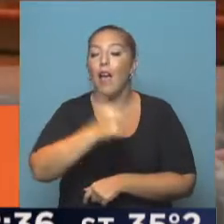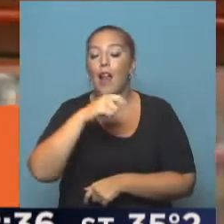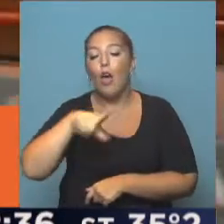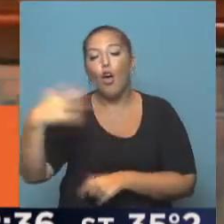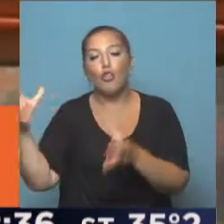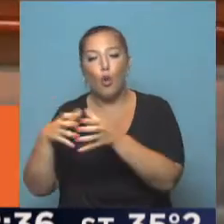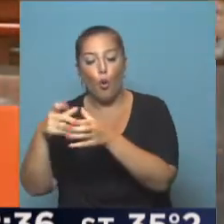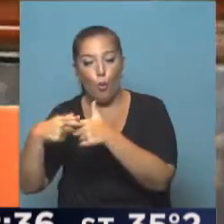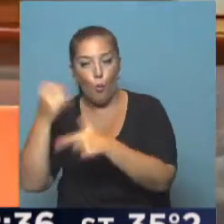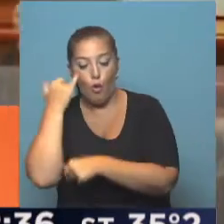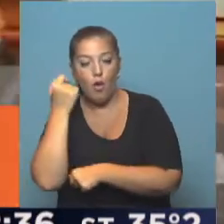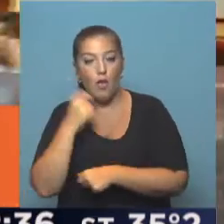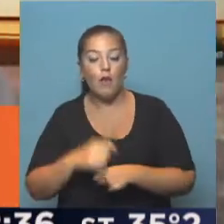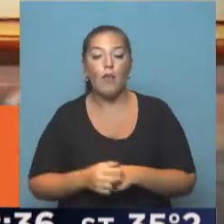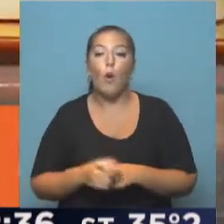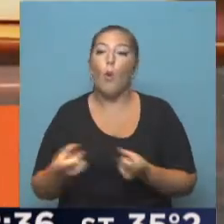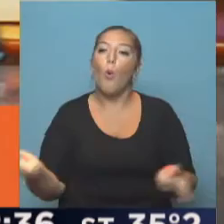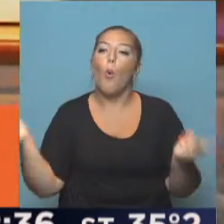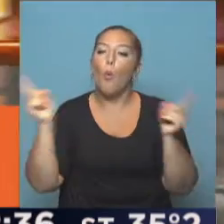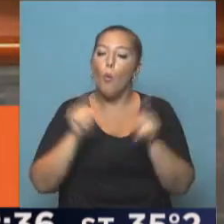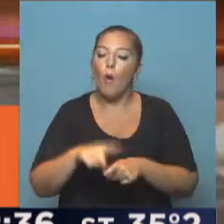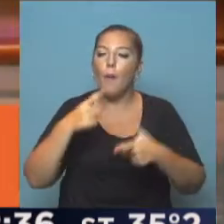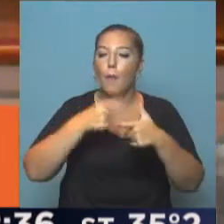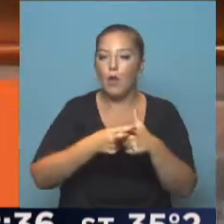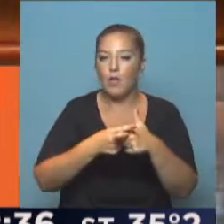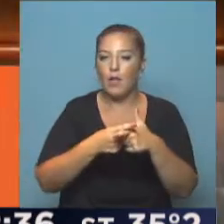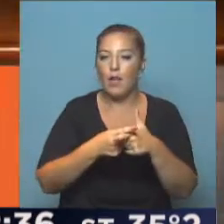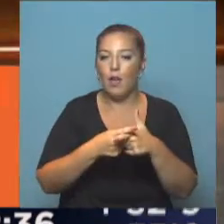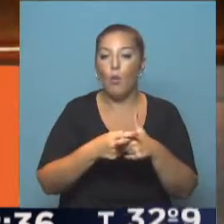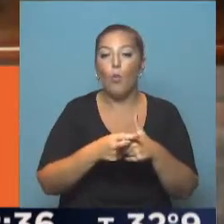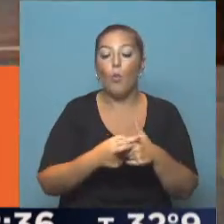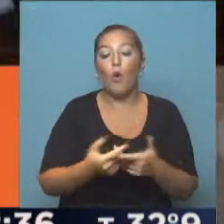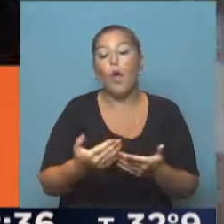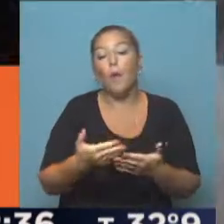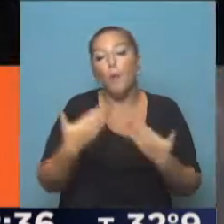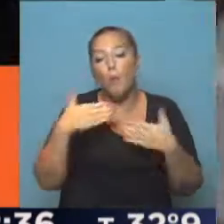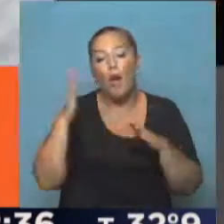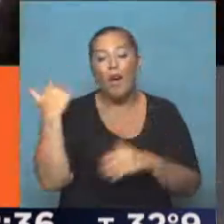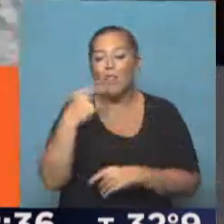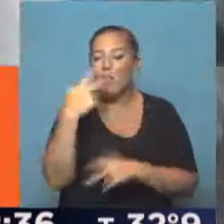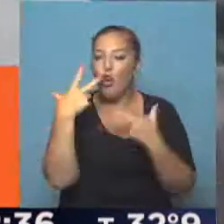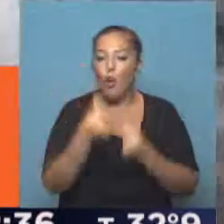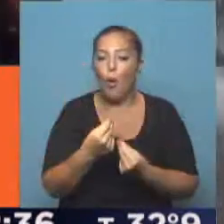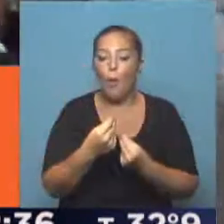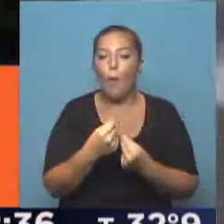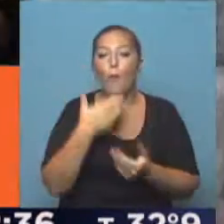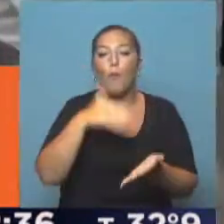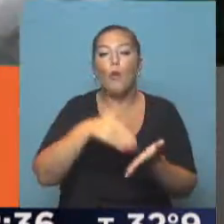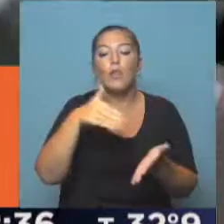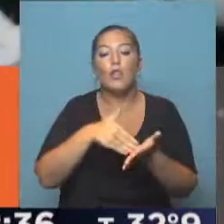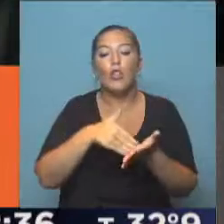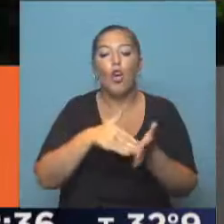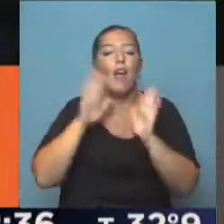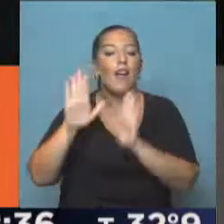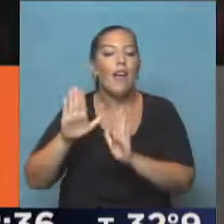pone en juego su legado, volverá a la arena política, una posibilidad que había descartado prometiendo instalarse en Bélgica por